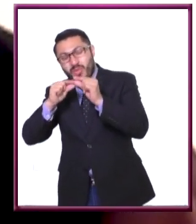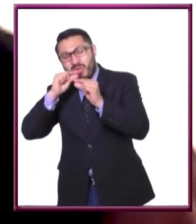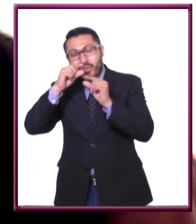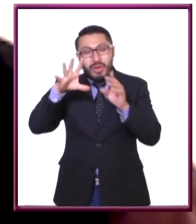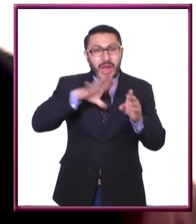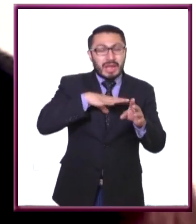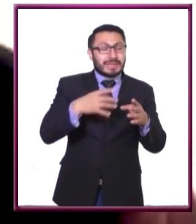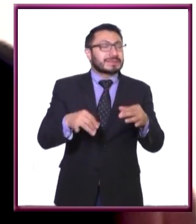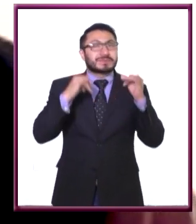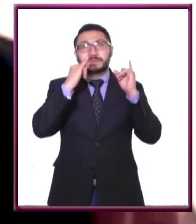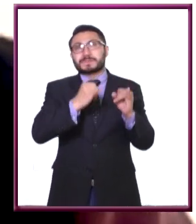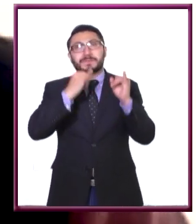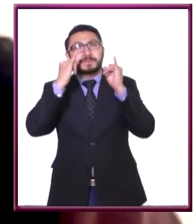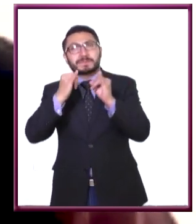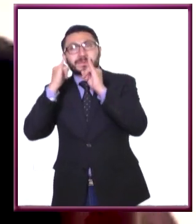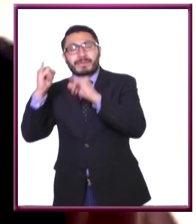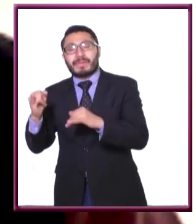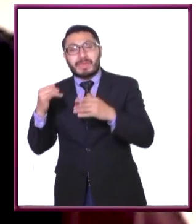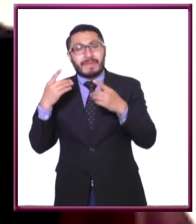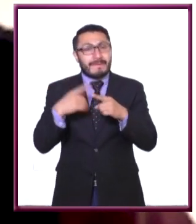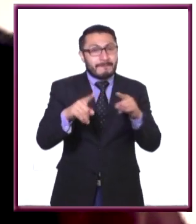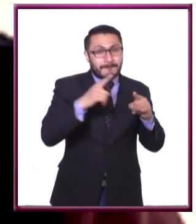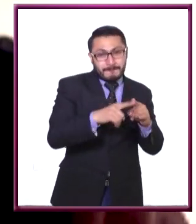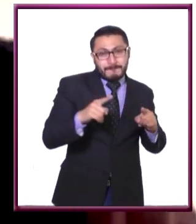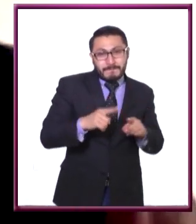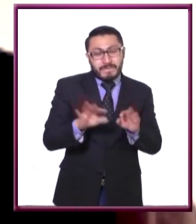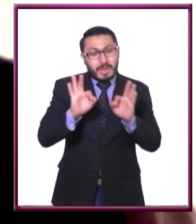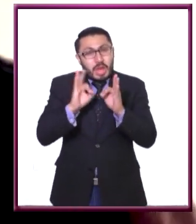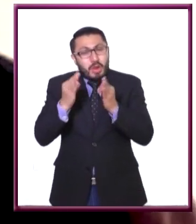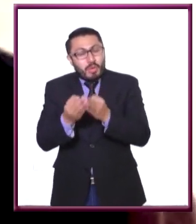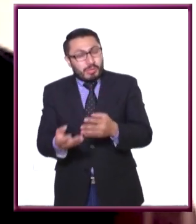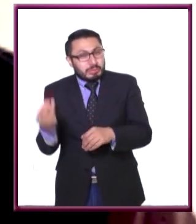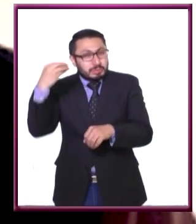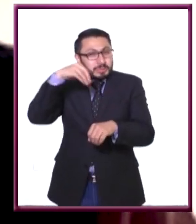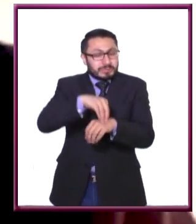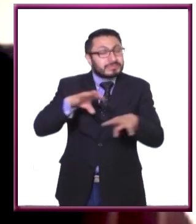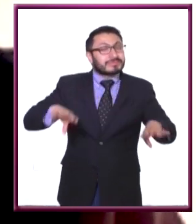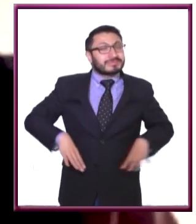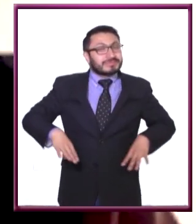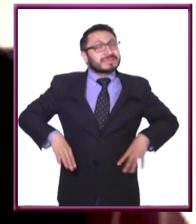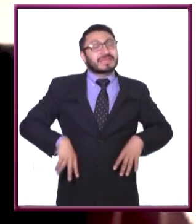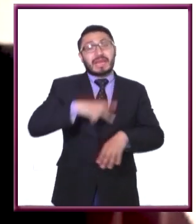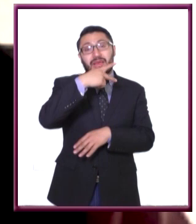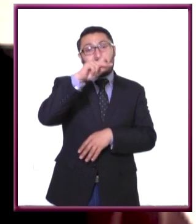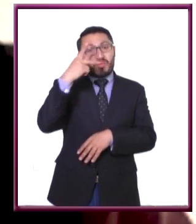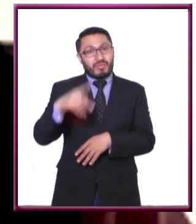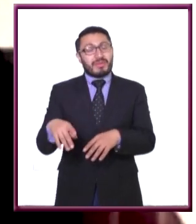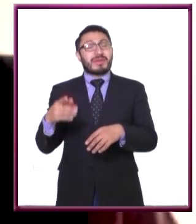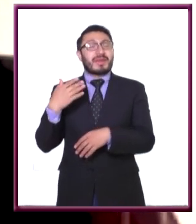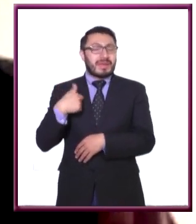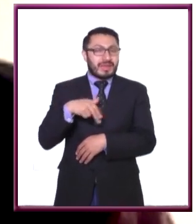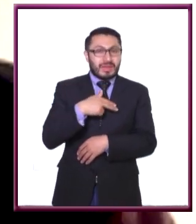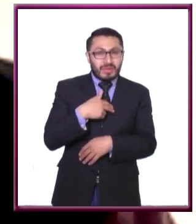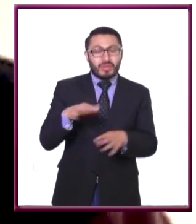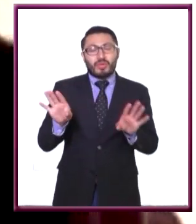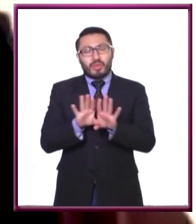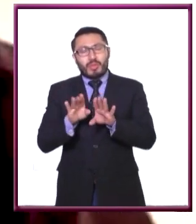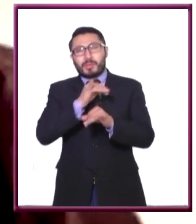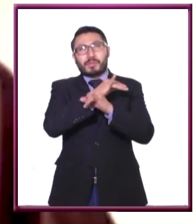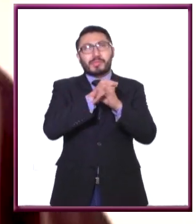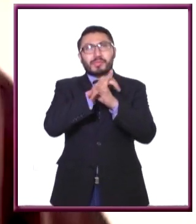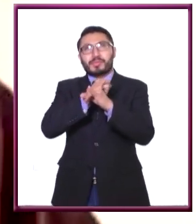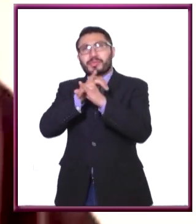una personalidad propia, una manera de comportarse propia que hemos entendido